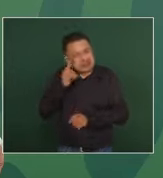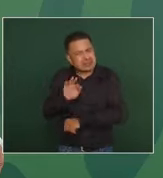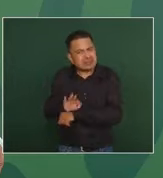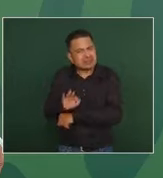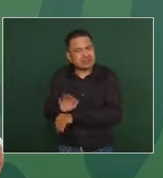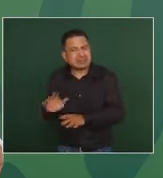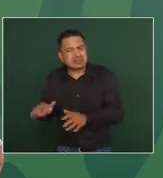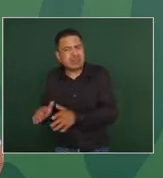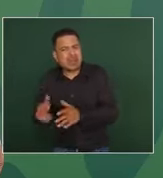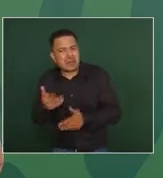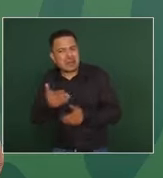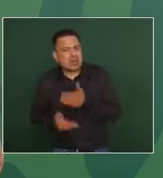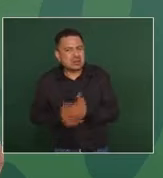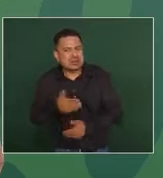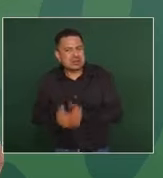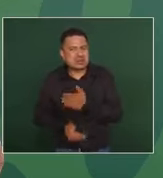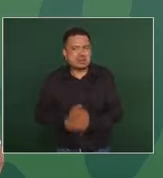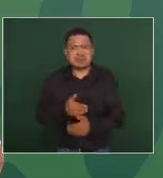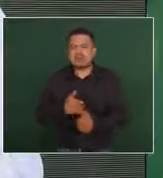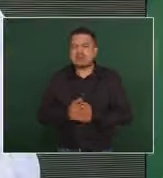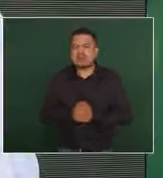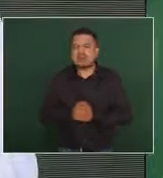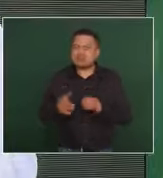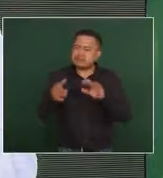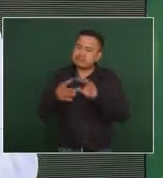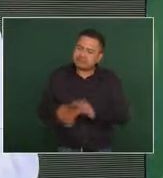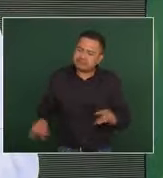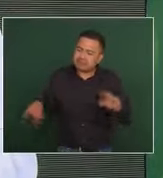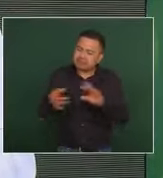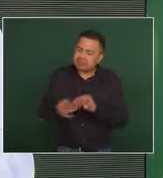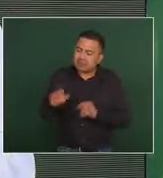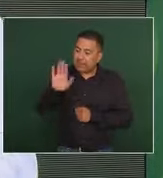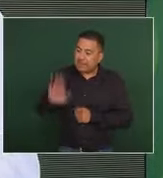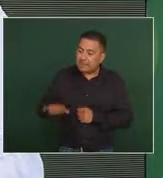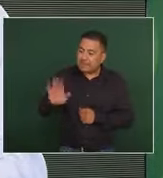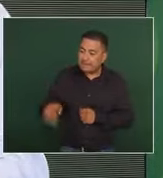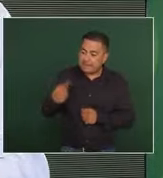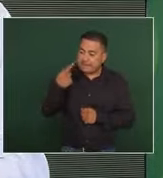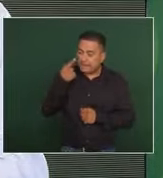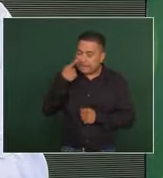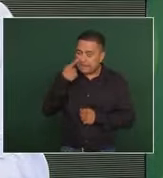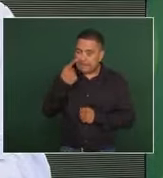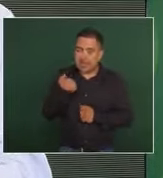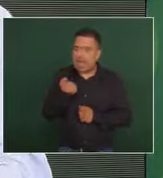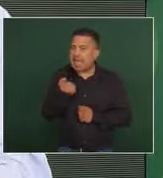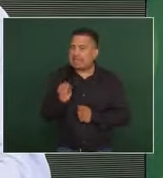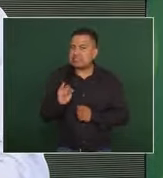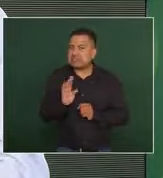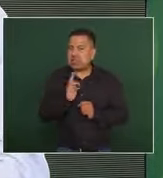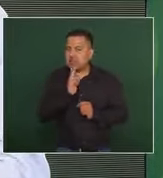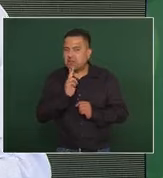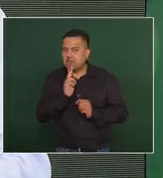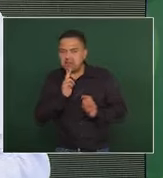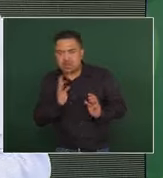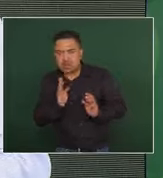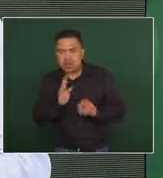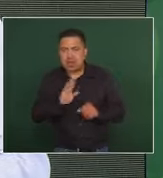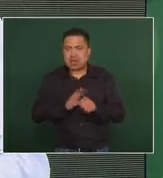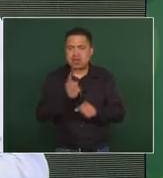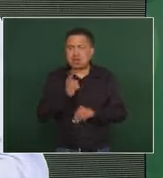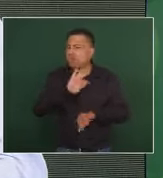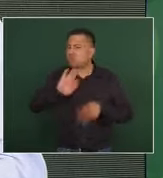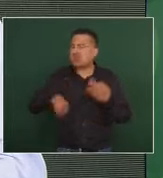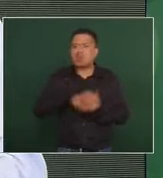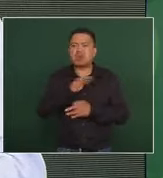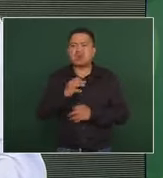estos procedimientos, explicarles, mira, así funciona, porque todos